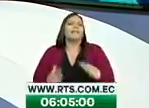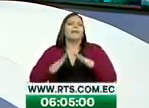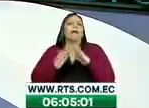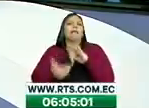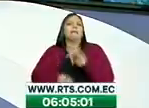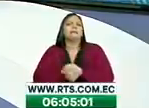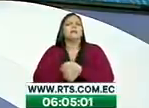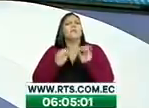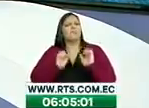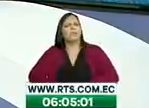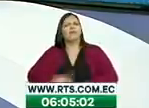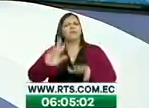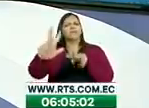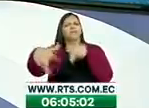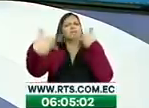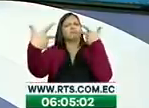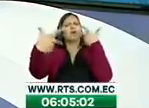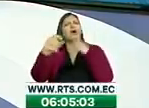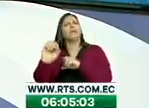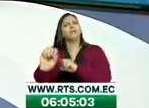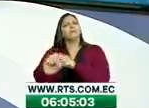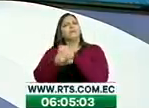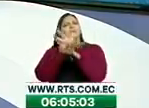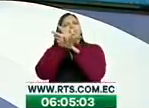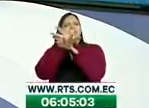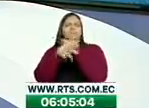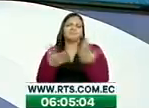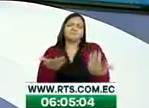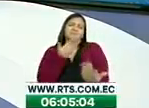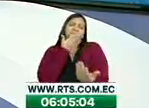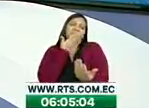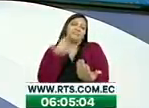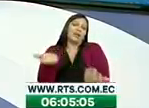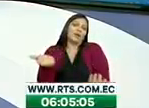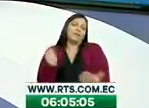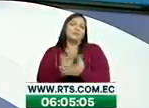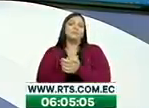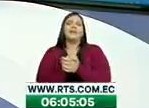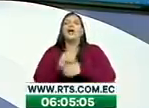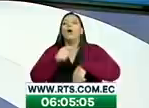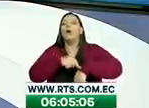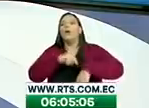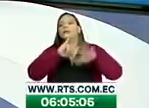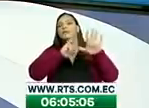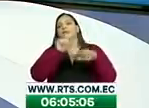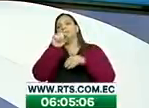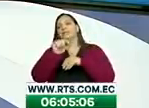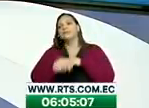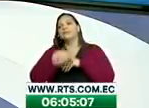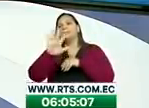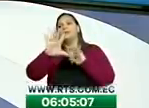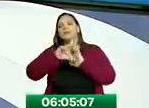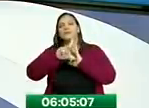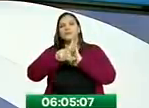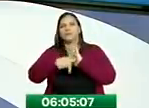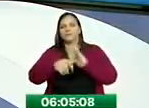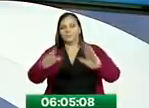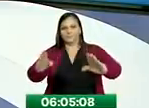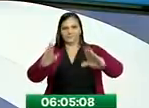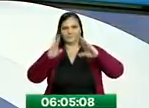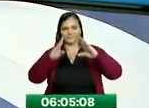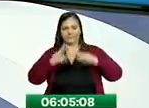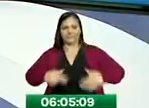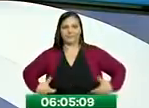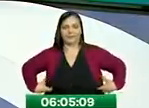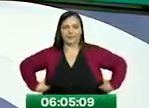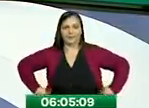estar en casa, no salir de casa. Nosotros vamos a seguir informando. Son las 6:05 de la mañana. 6:05, atención.